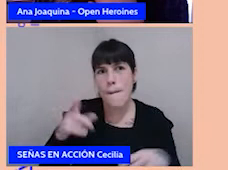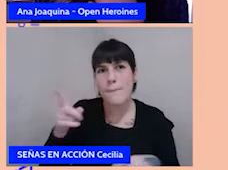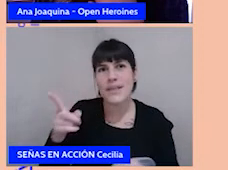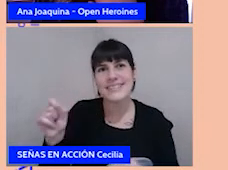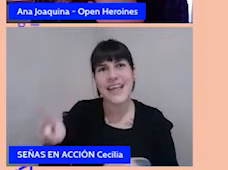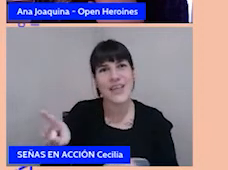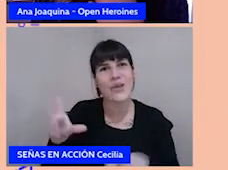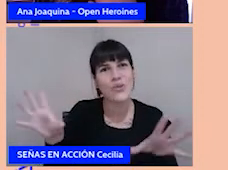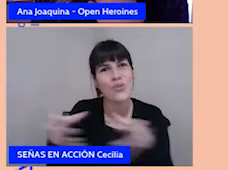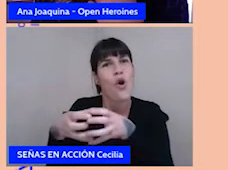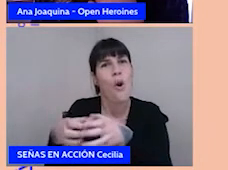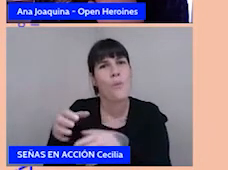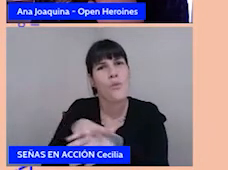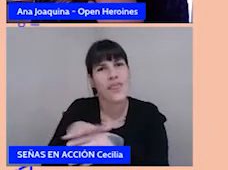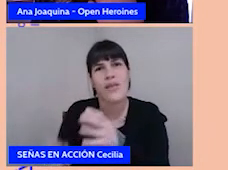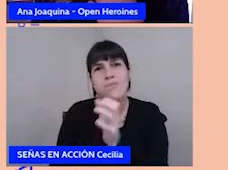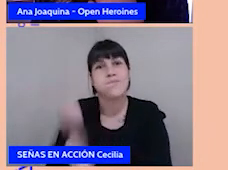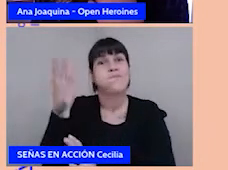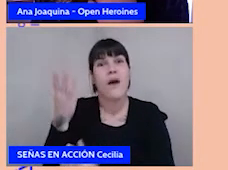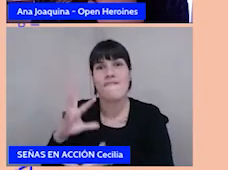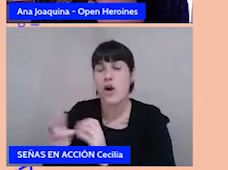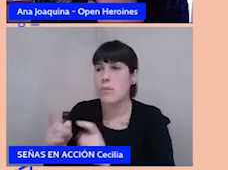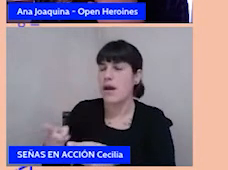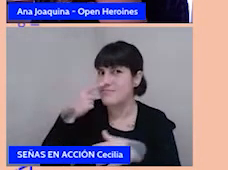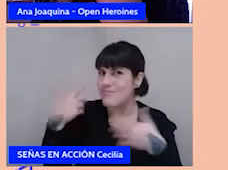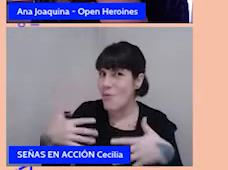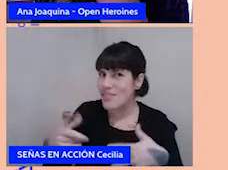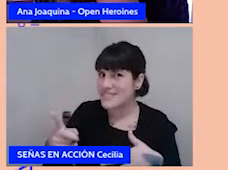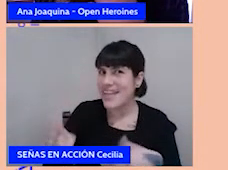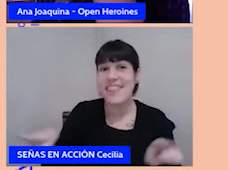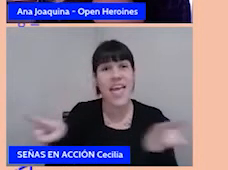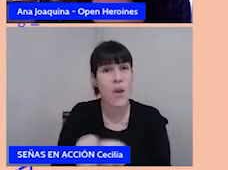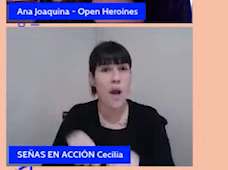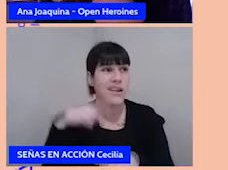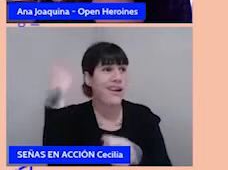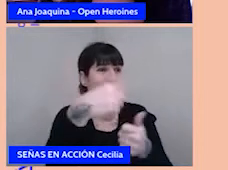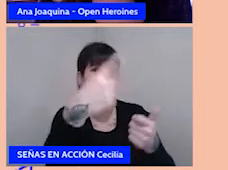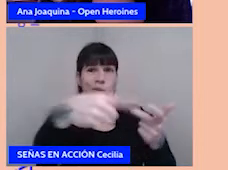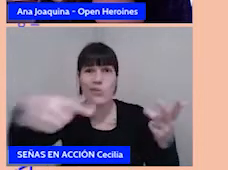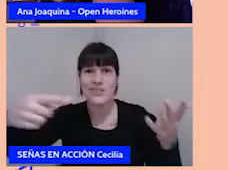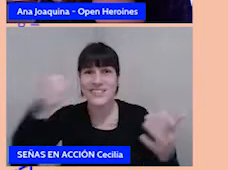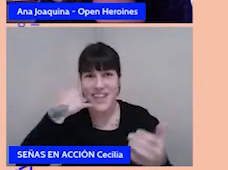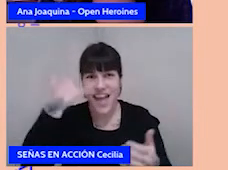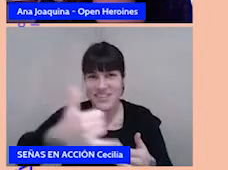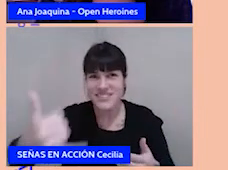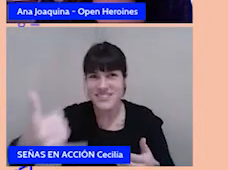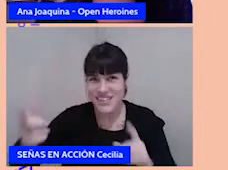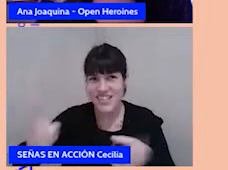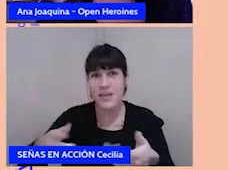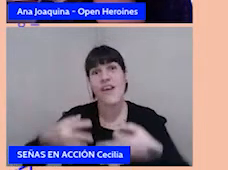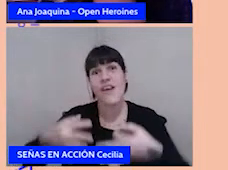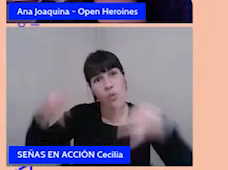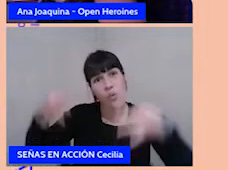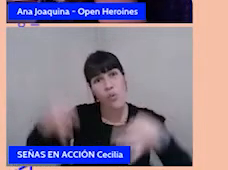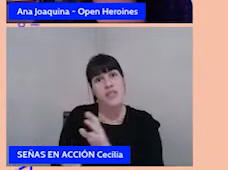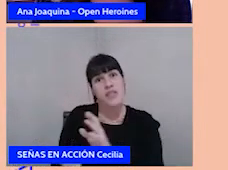Creo que, al igual que muchas de las que ya existen, precisamente aparecieron en espacios informales,